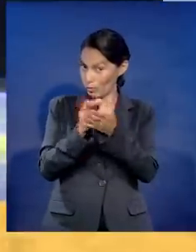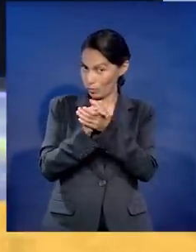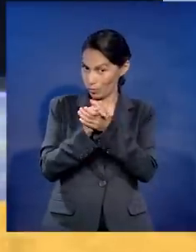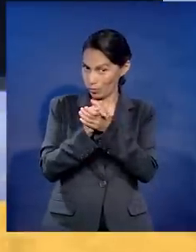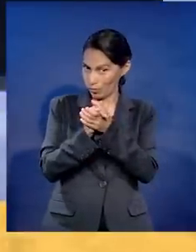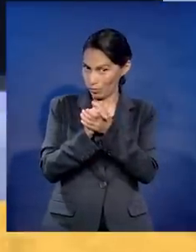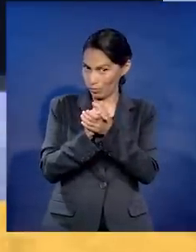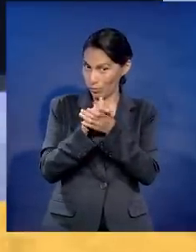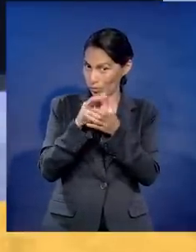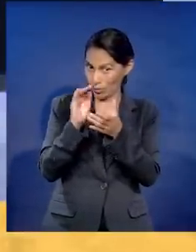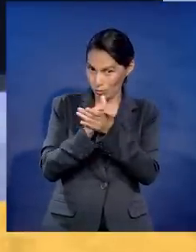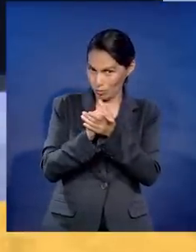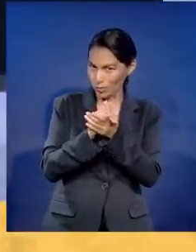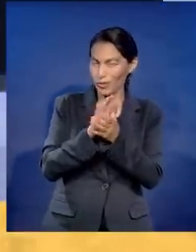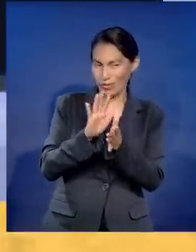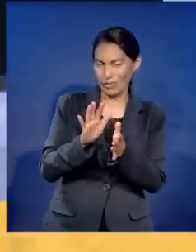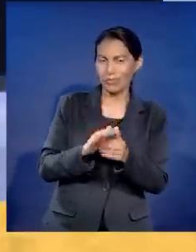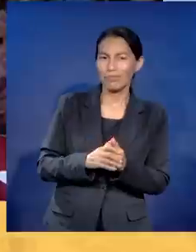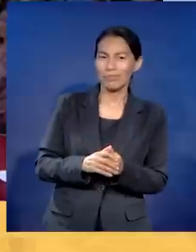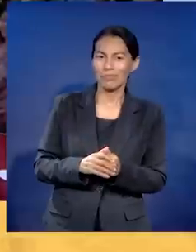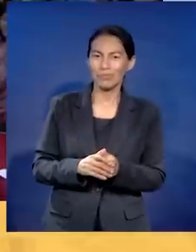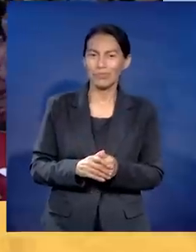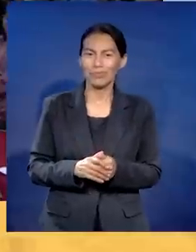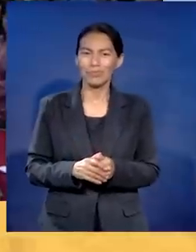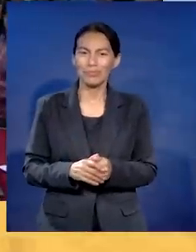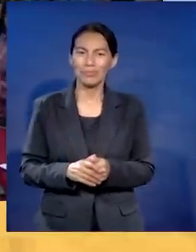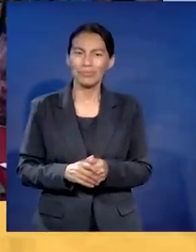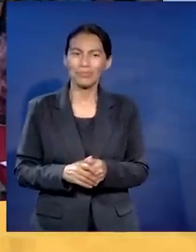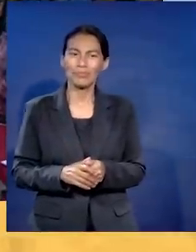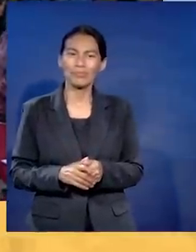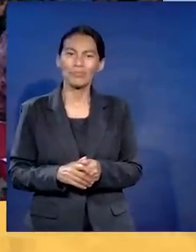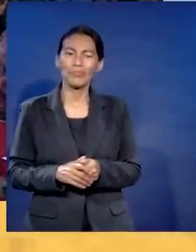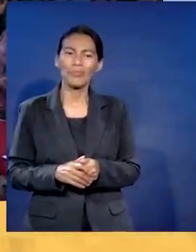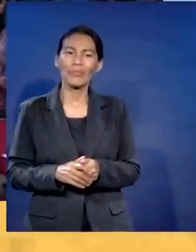a su esposo. Solo a su esposo, no al de al lado.